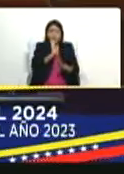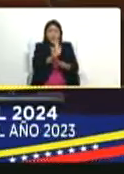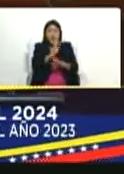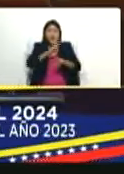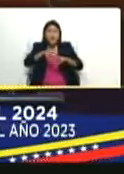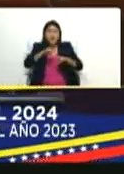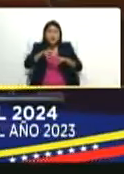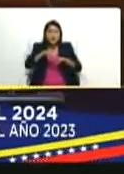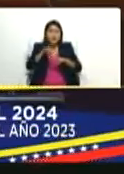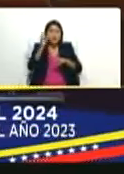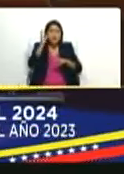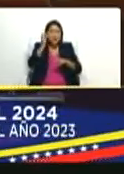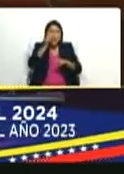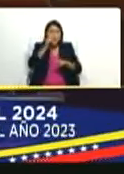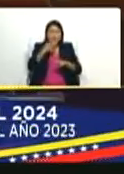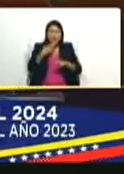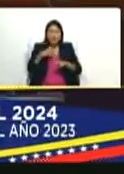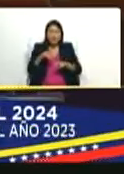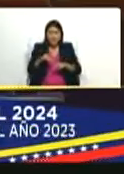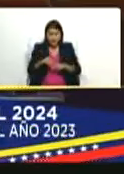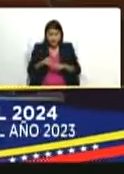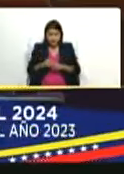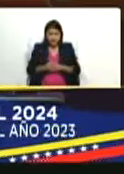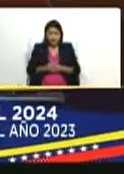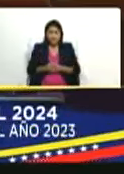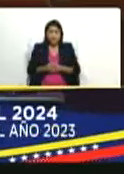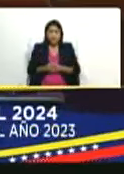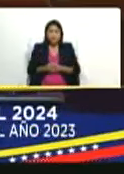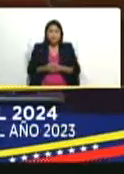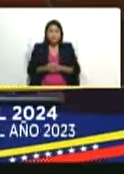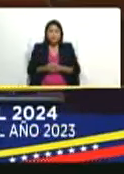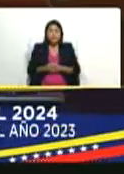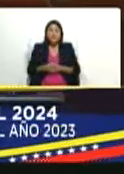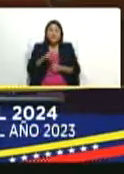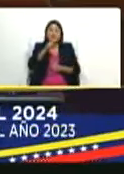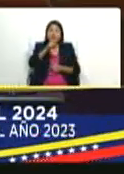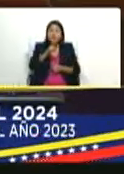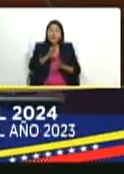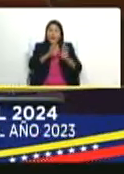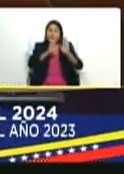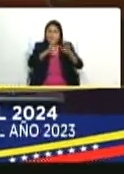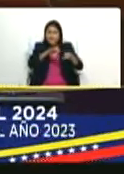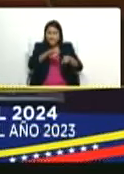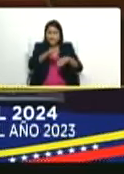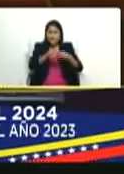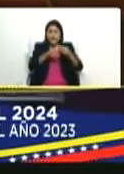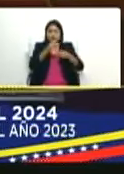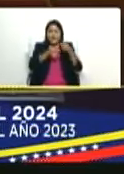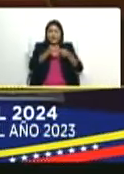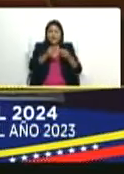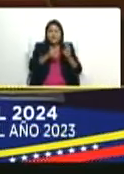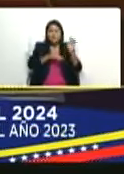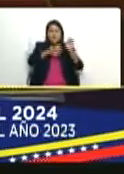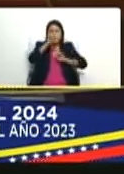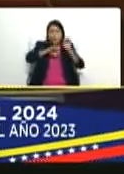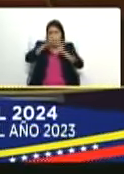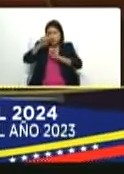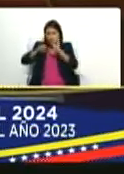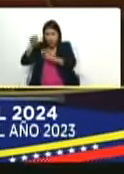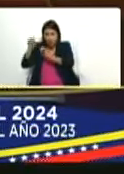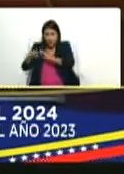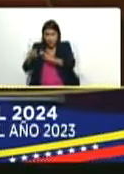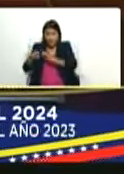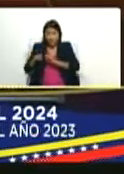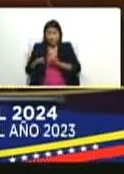y adolescente y responsabilidad penal de la adolescente como instrumentos de apoyo para la realización de audiencias. Asimismo, en el marco